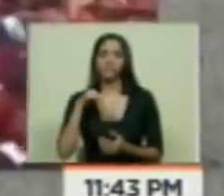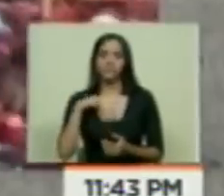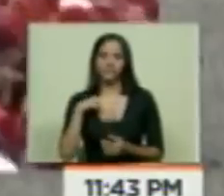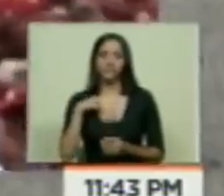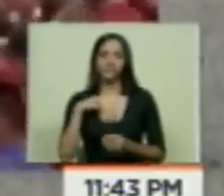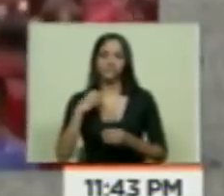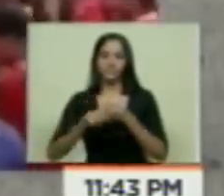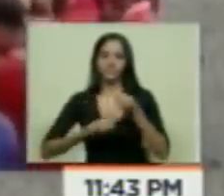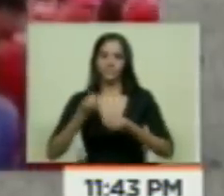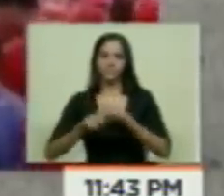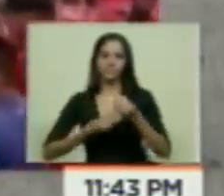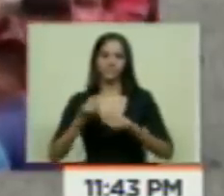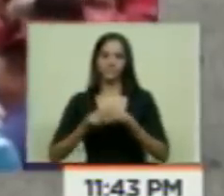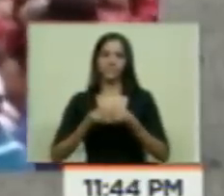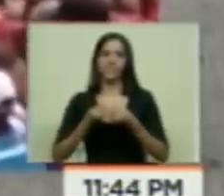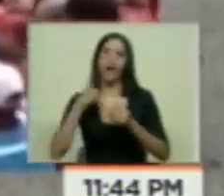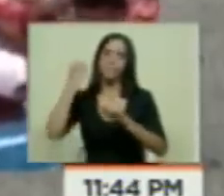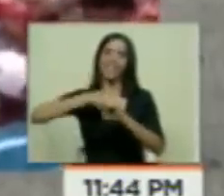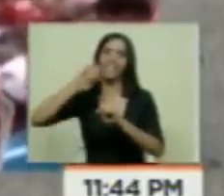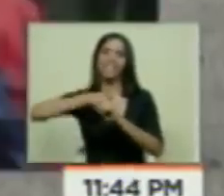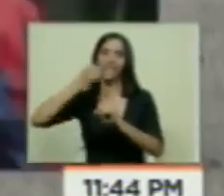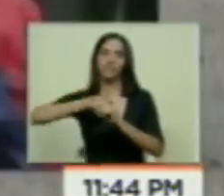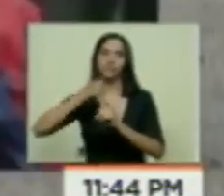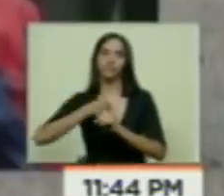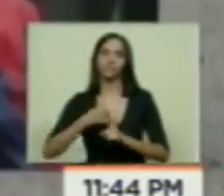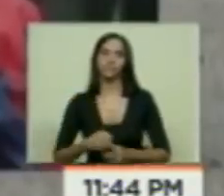venido batallando.